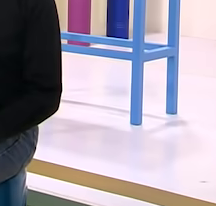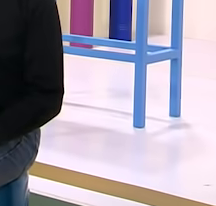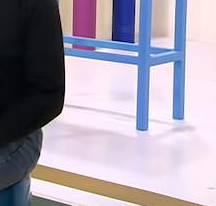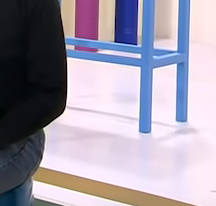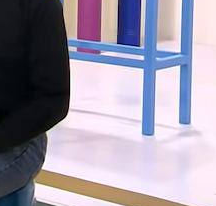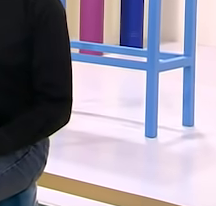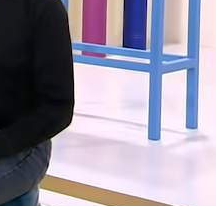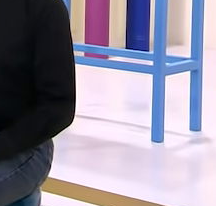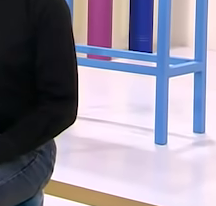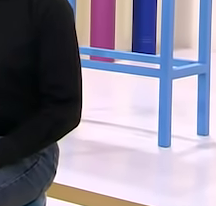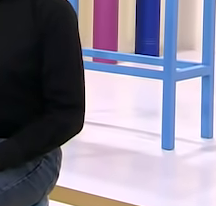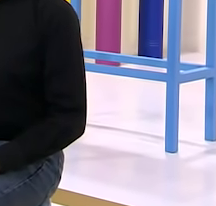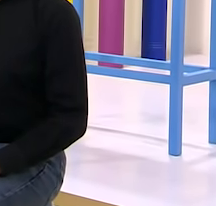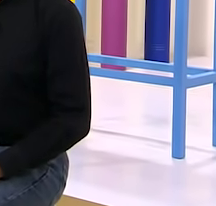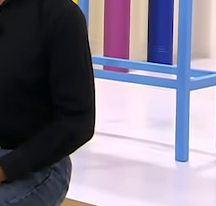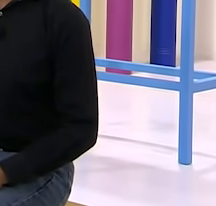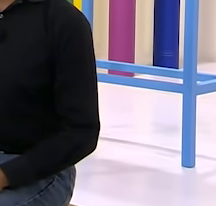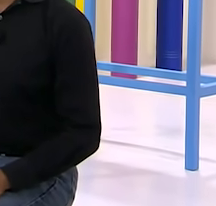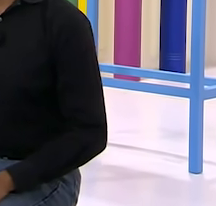1, 2, 3, 4.